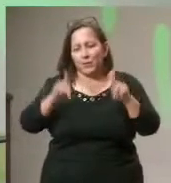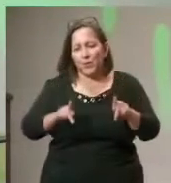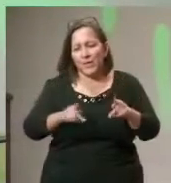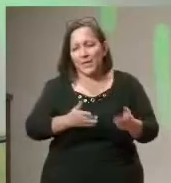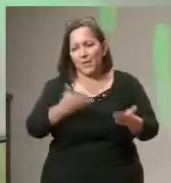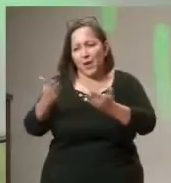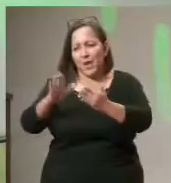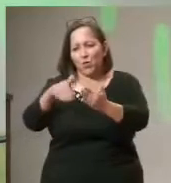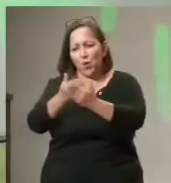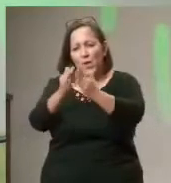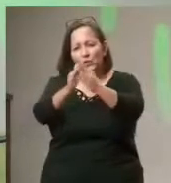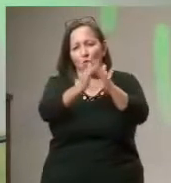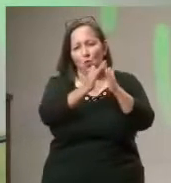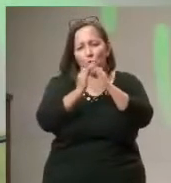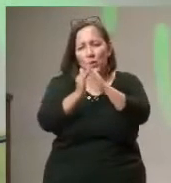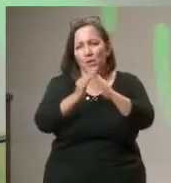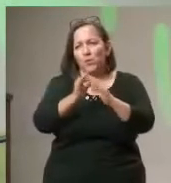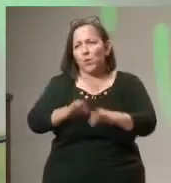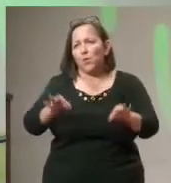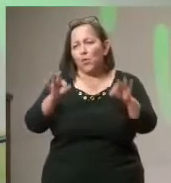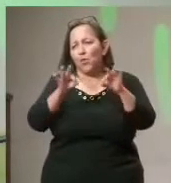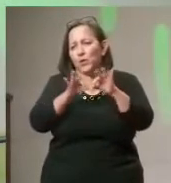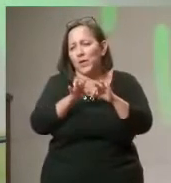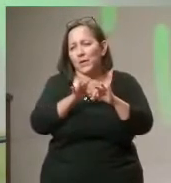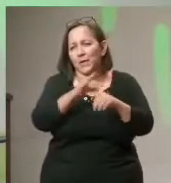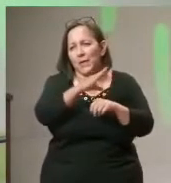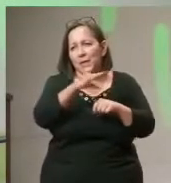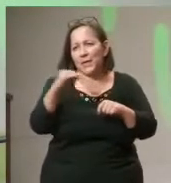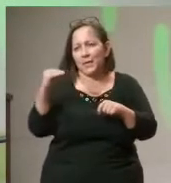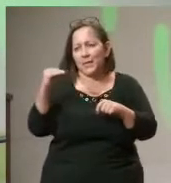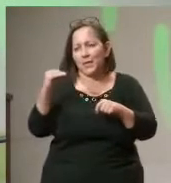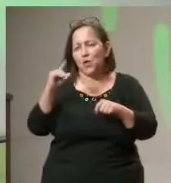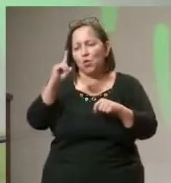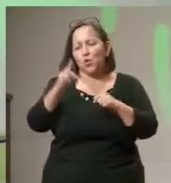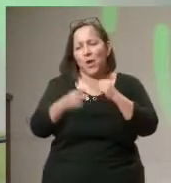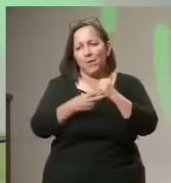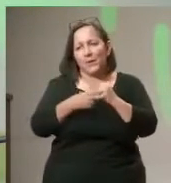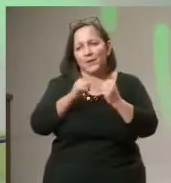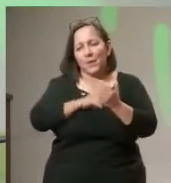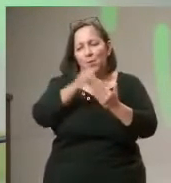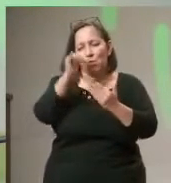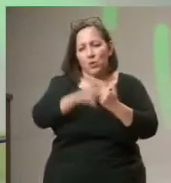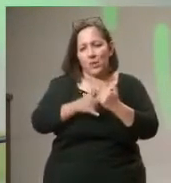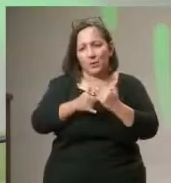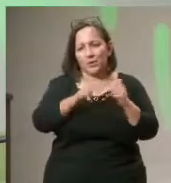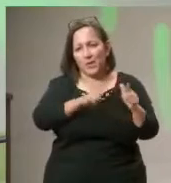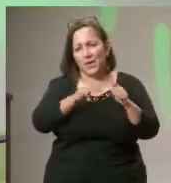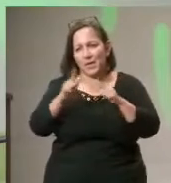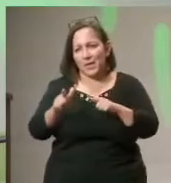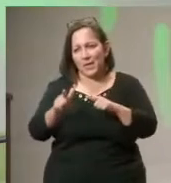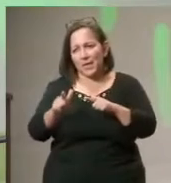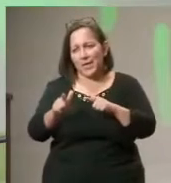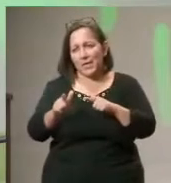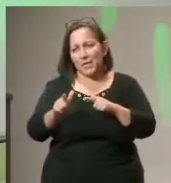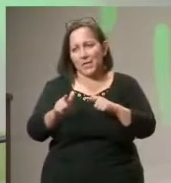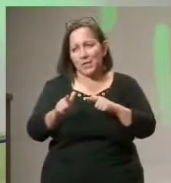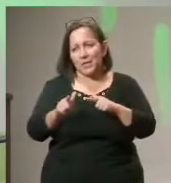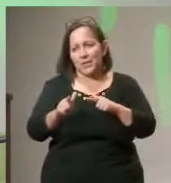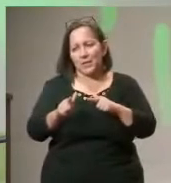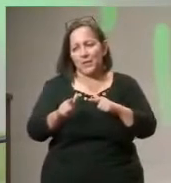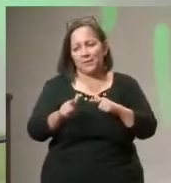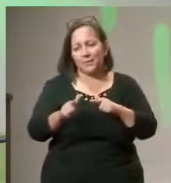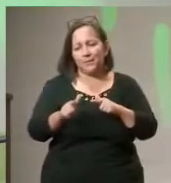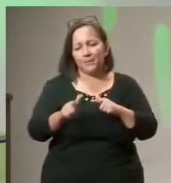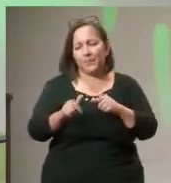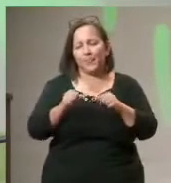las comunidades, es muy importante. Y una vez que este proyecto esté listo, tanto